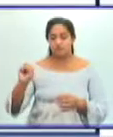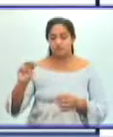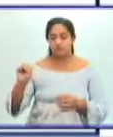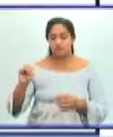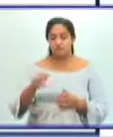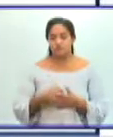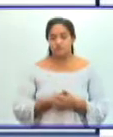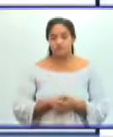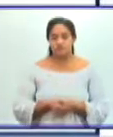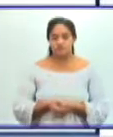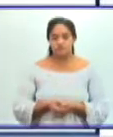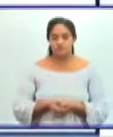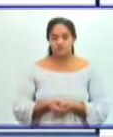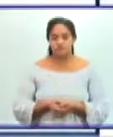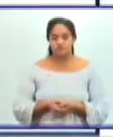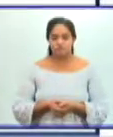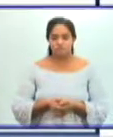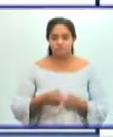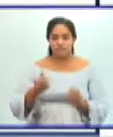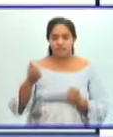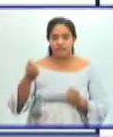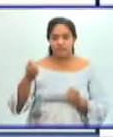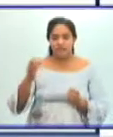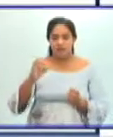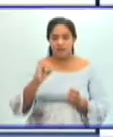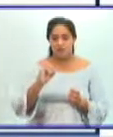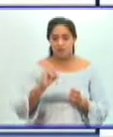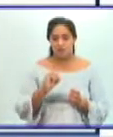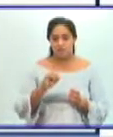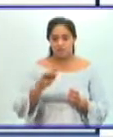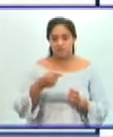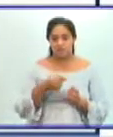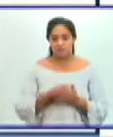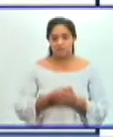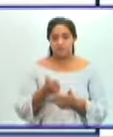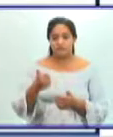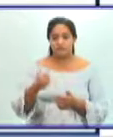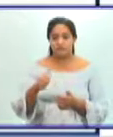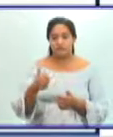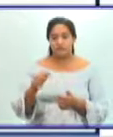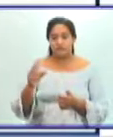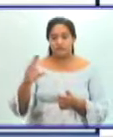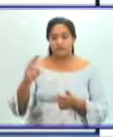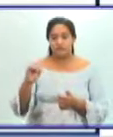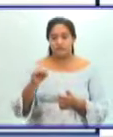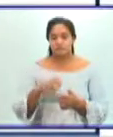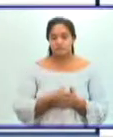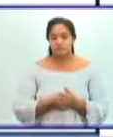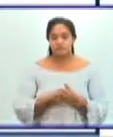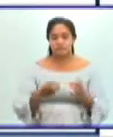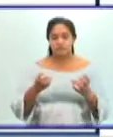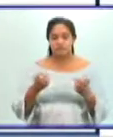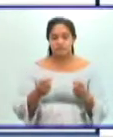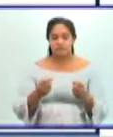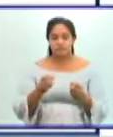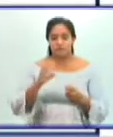segmento AO' es de 10 centímetros y que debes calcular el segmento O'O'.